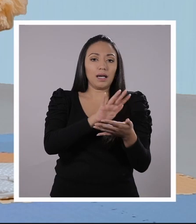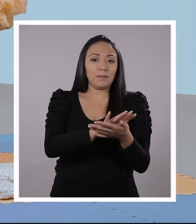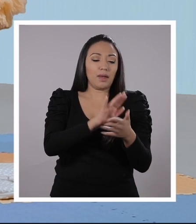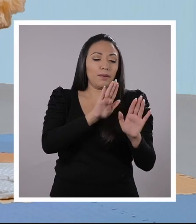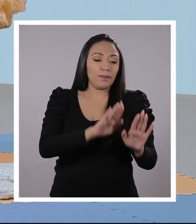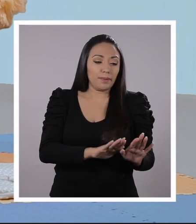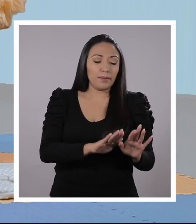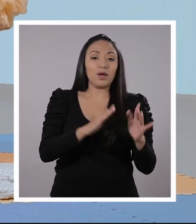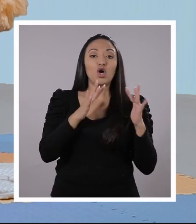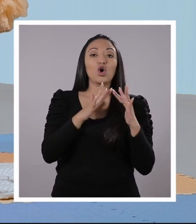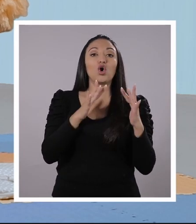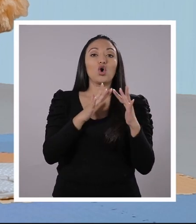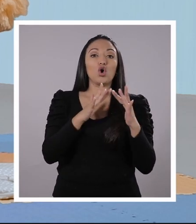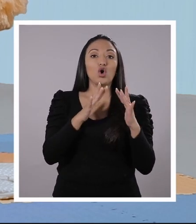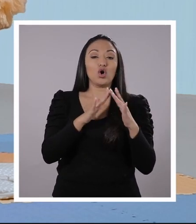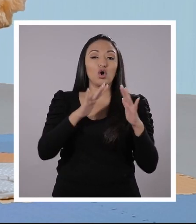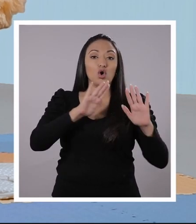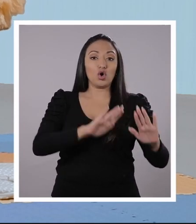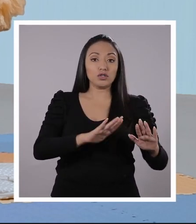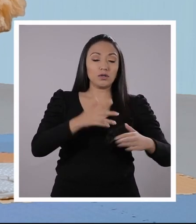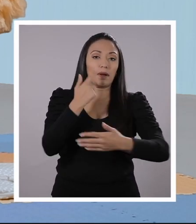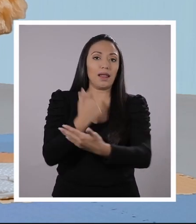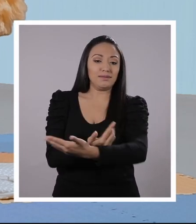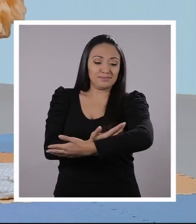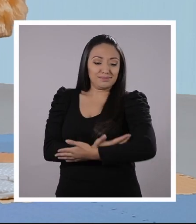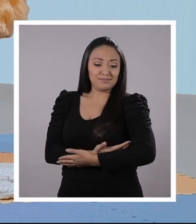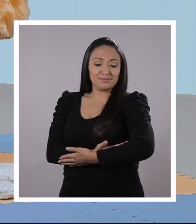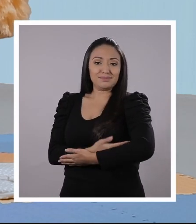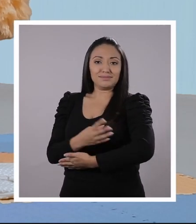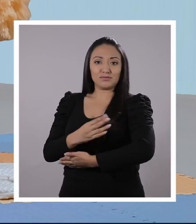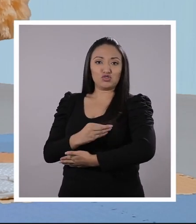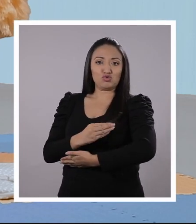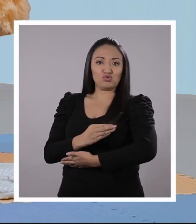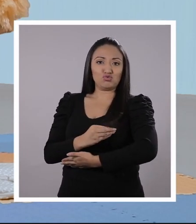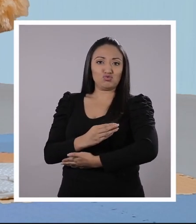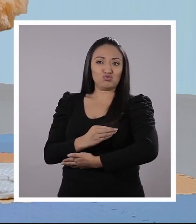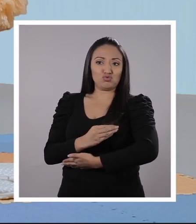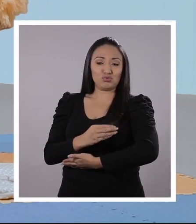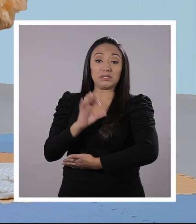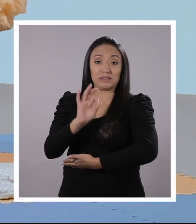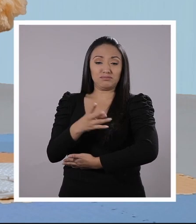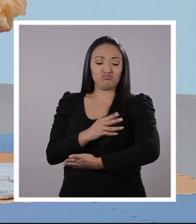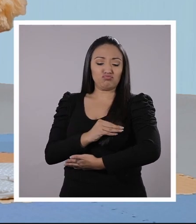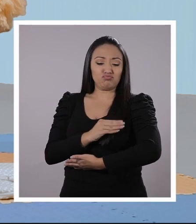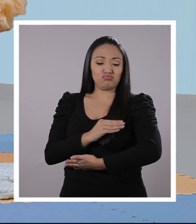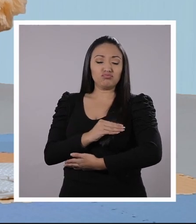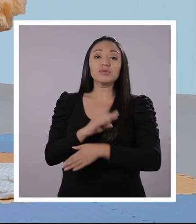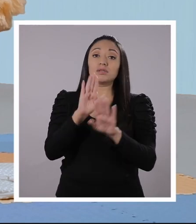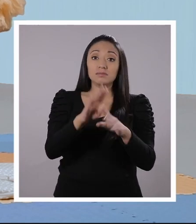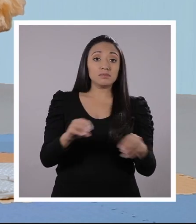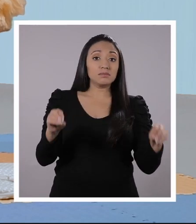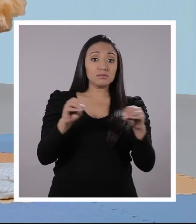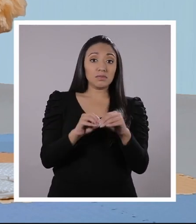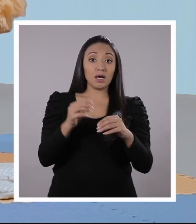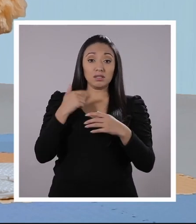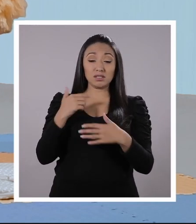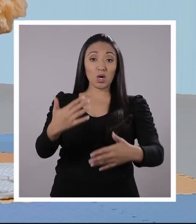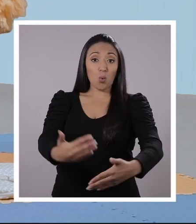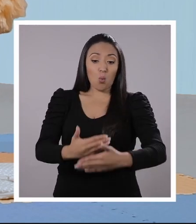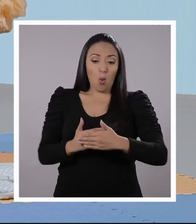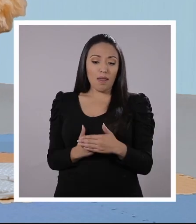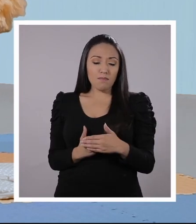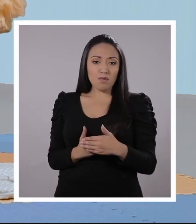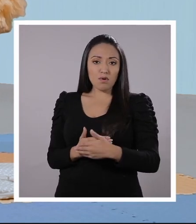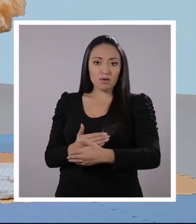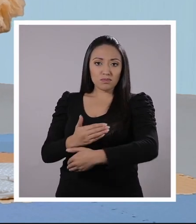tranquilos. Y también hay esta conexión porque es una posición que se usa mucho para dar de lactar también. Para alimentarlos. En efecto, te recomiendan mucho pegar